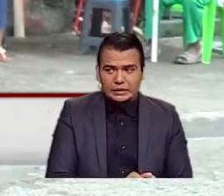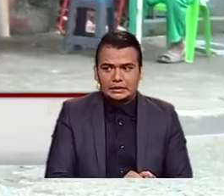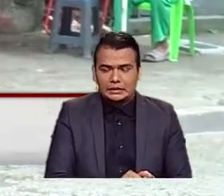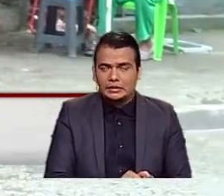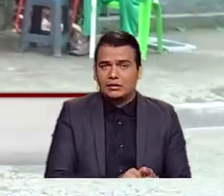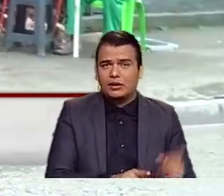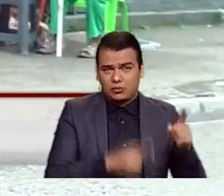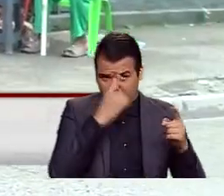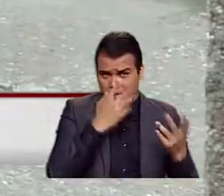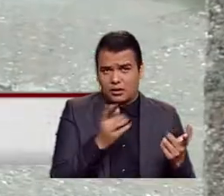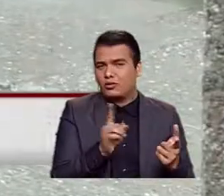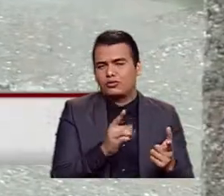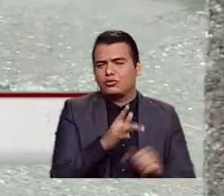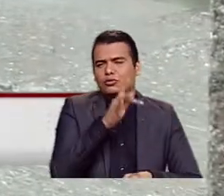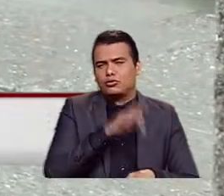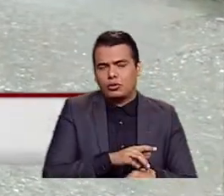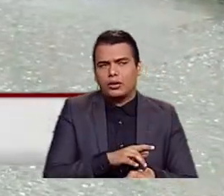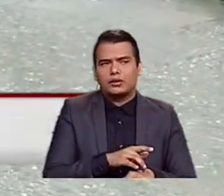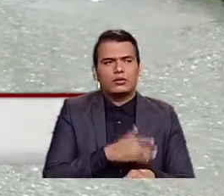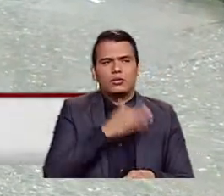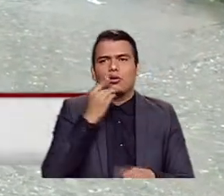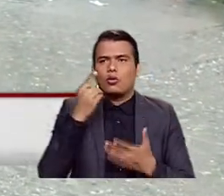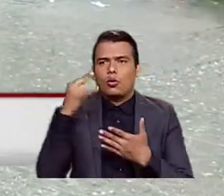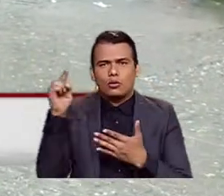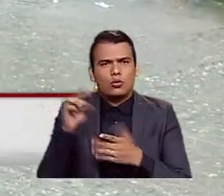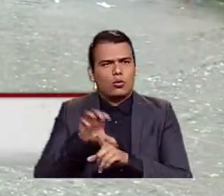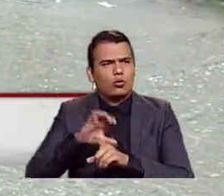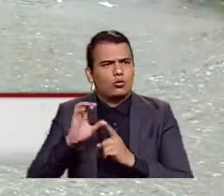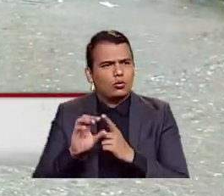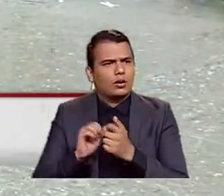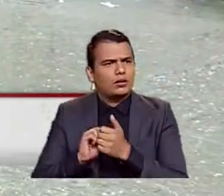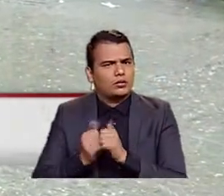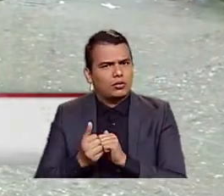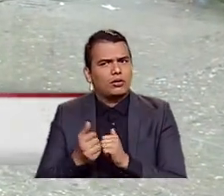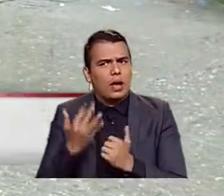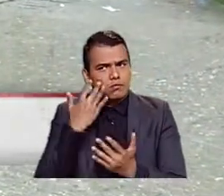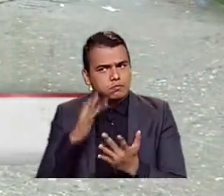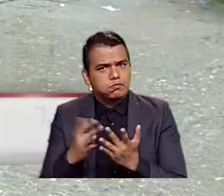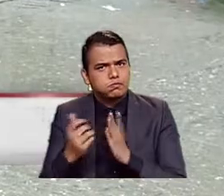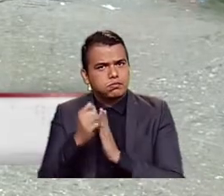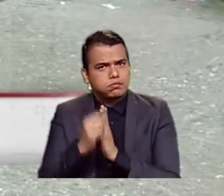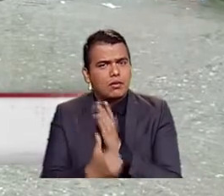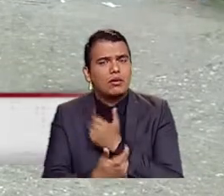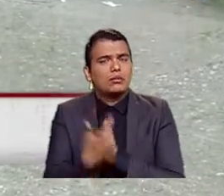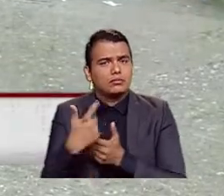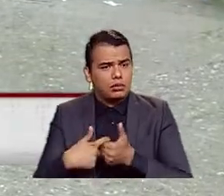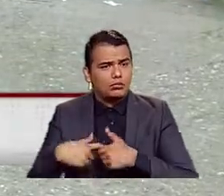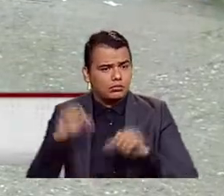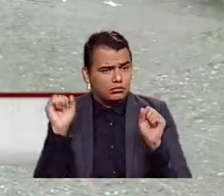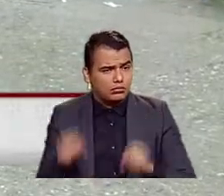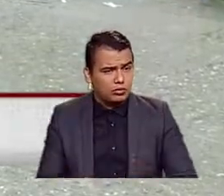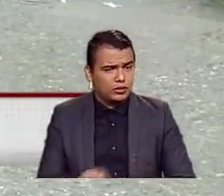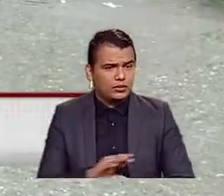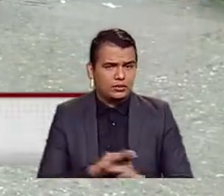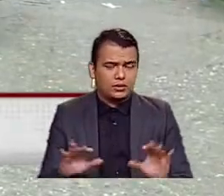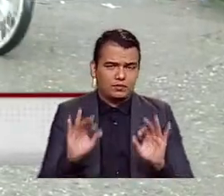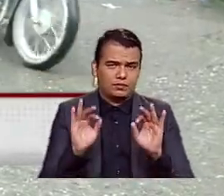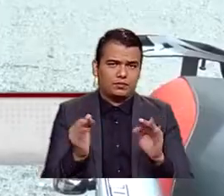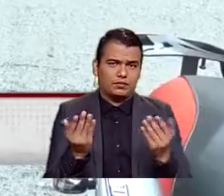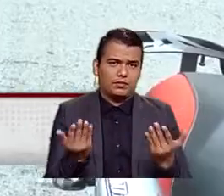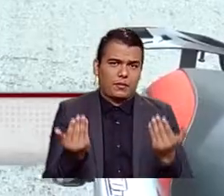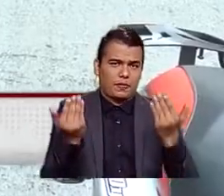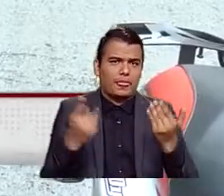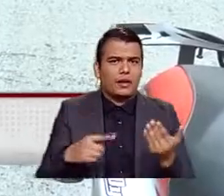pensaron estar en ellas, puedan tener un plan capacitación a través del municipio en alianzas con la universidad y el SENA para que